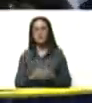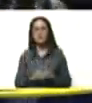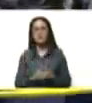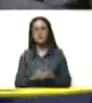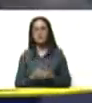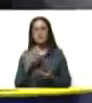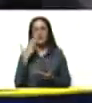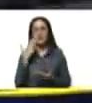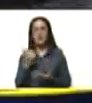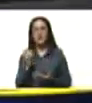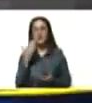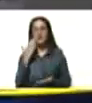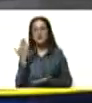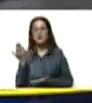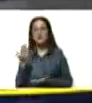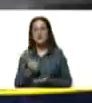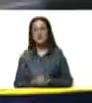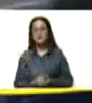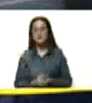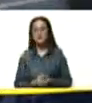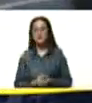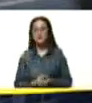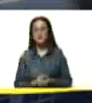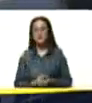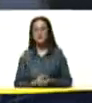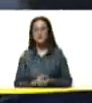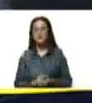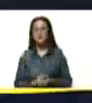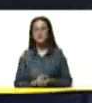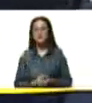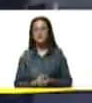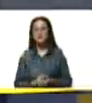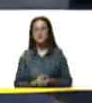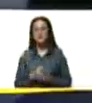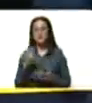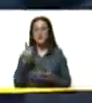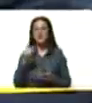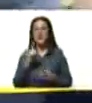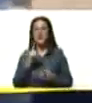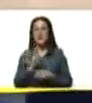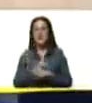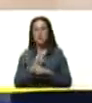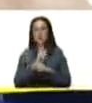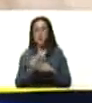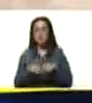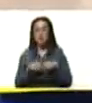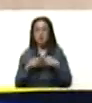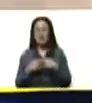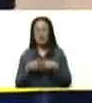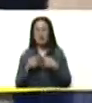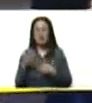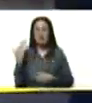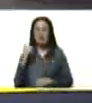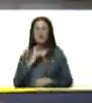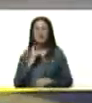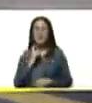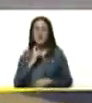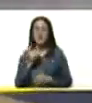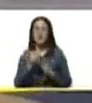condiciones, bueno, ya de desgaste. Y aquí te vienes con la cámara y